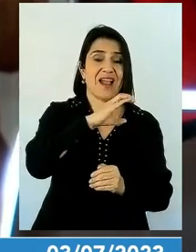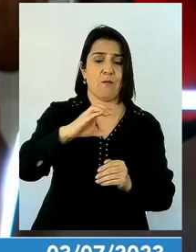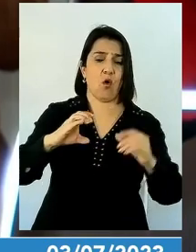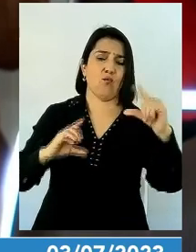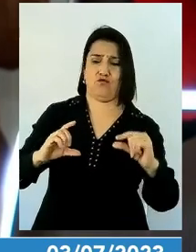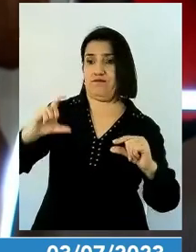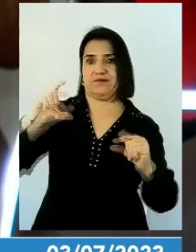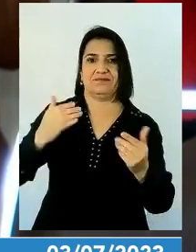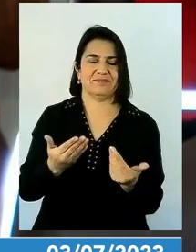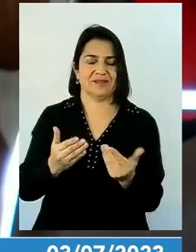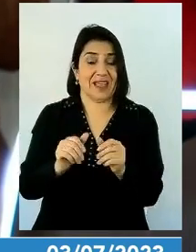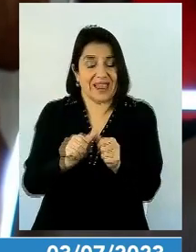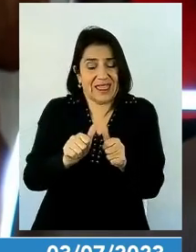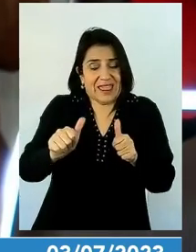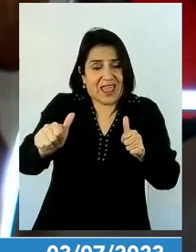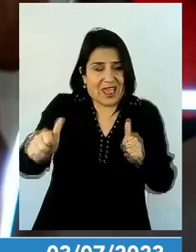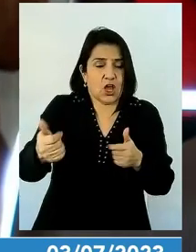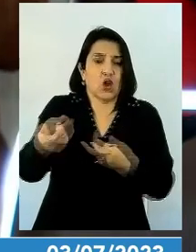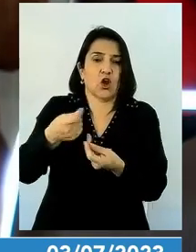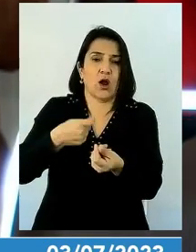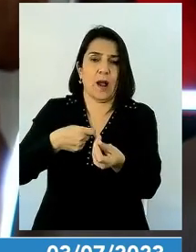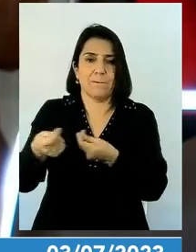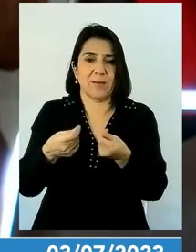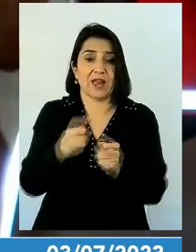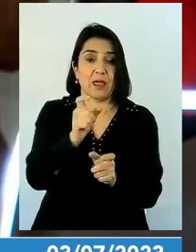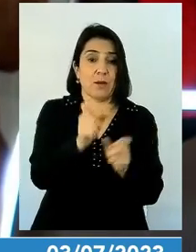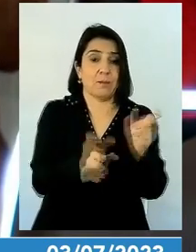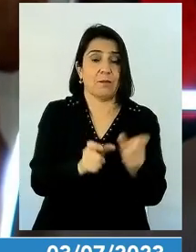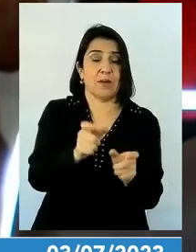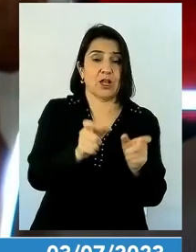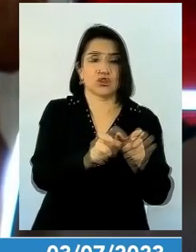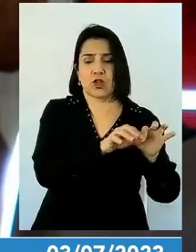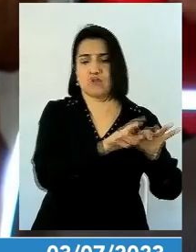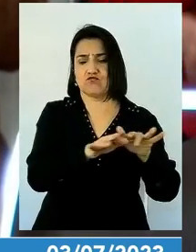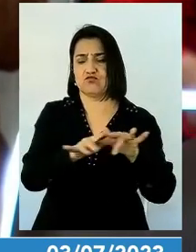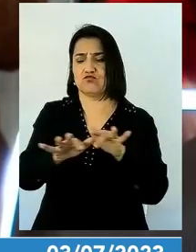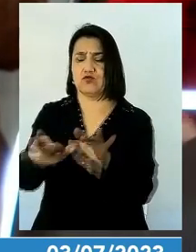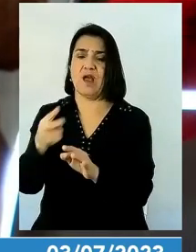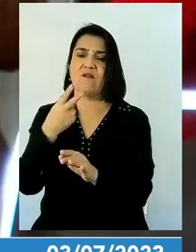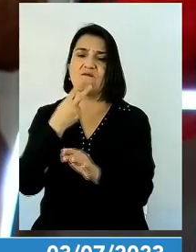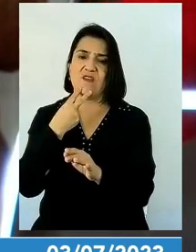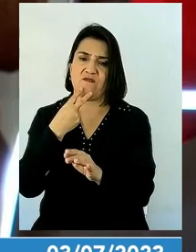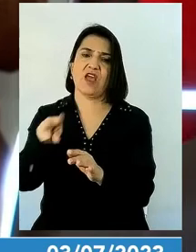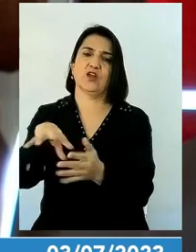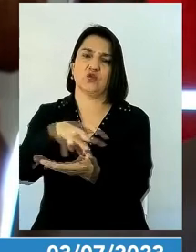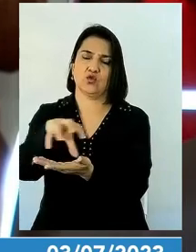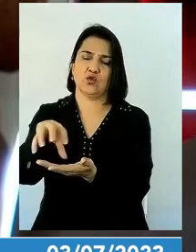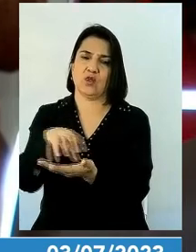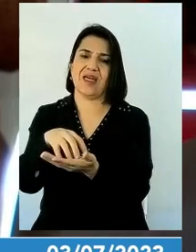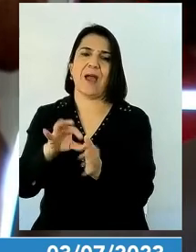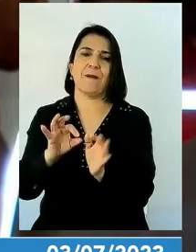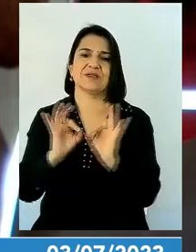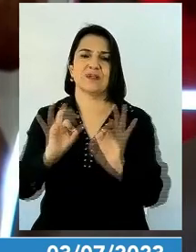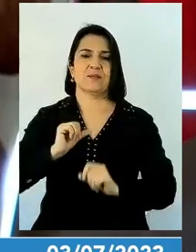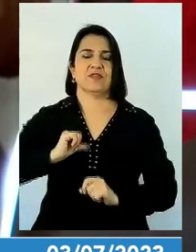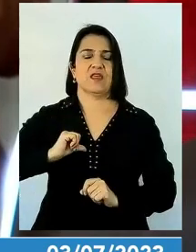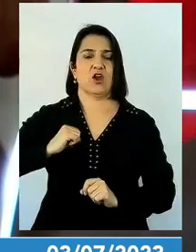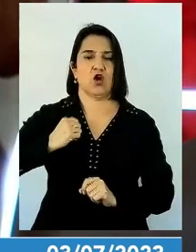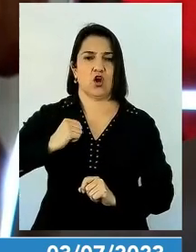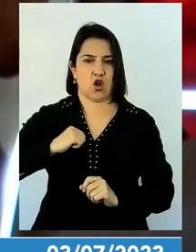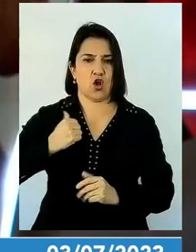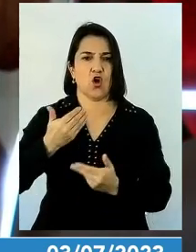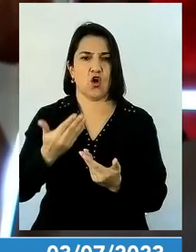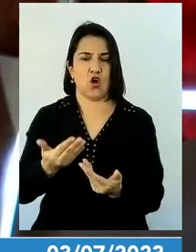de la población hacia áreas urbanas, especialmente los jóvenes. La falta de masa crítica para beneficiarse